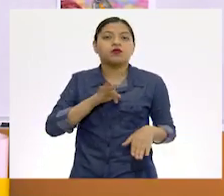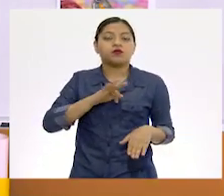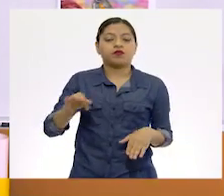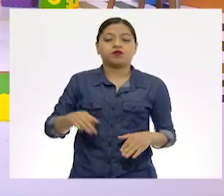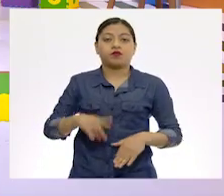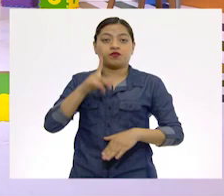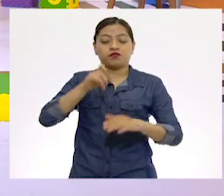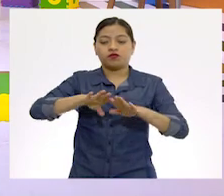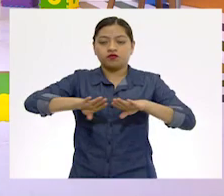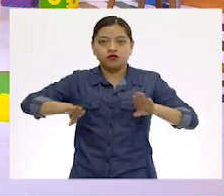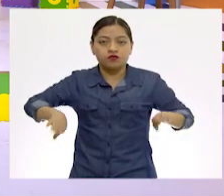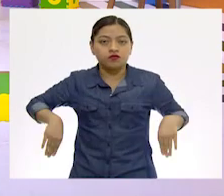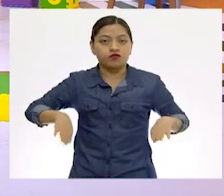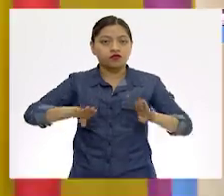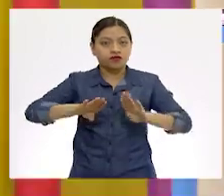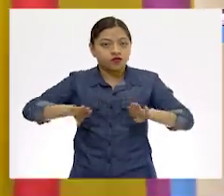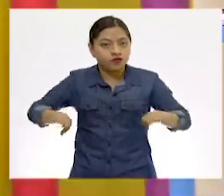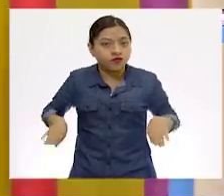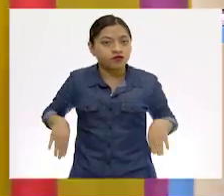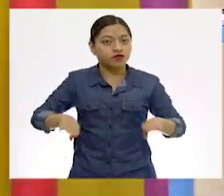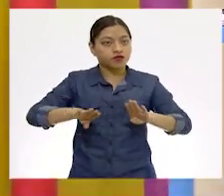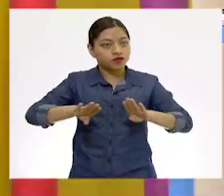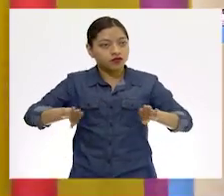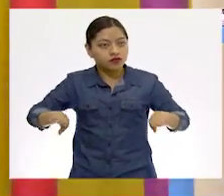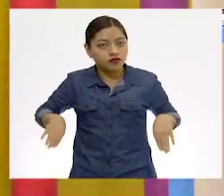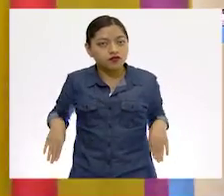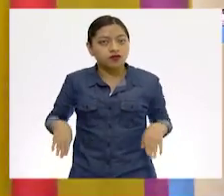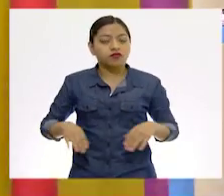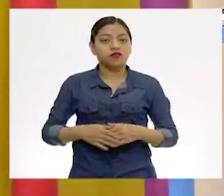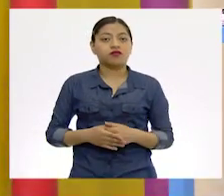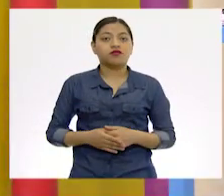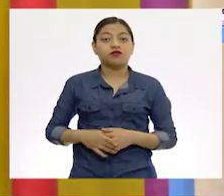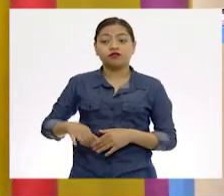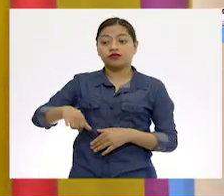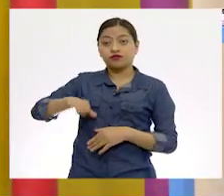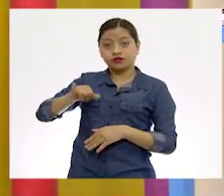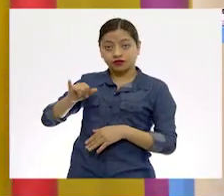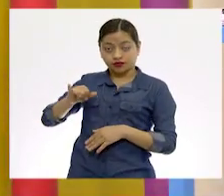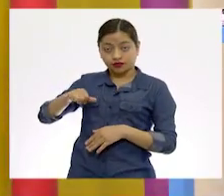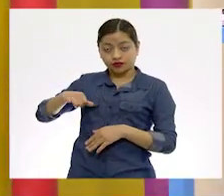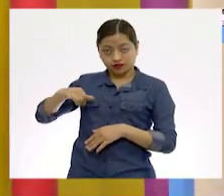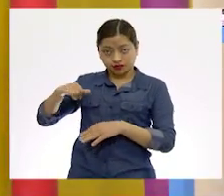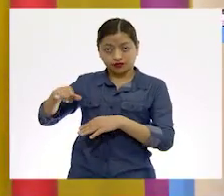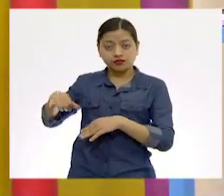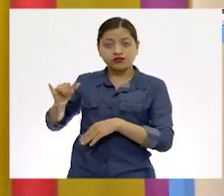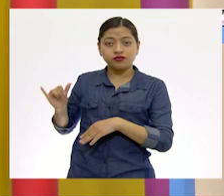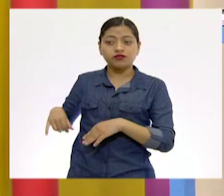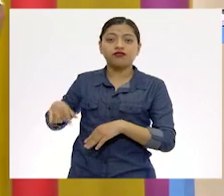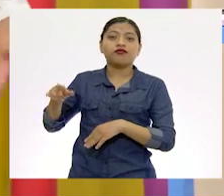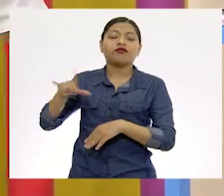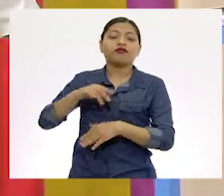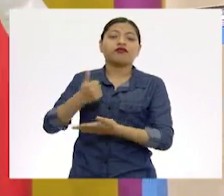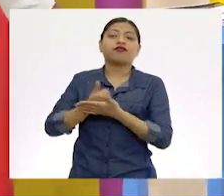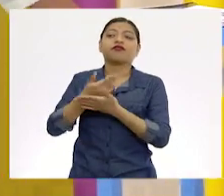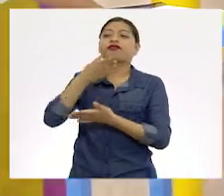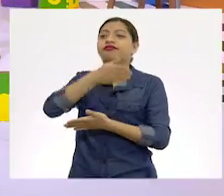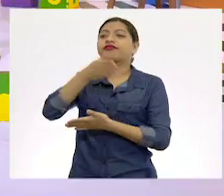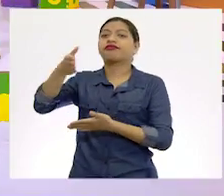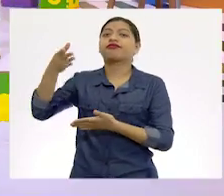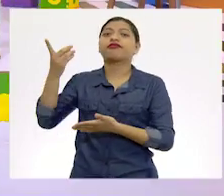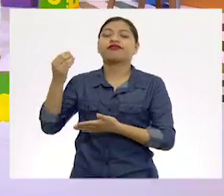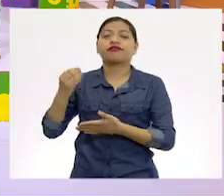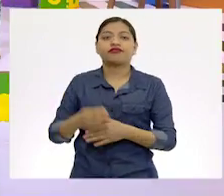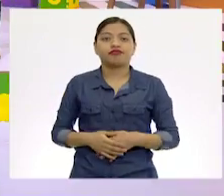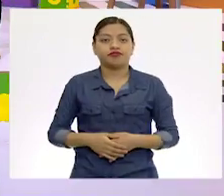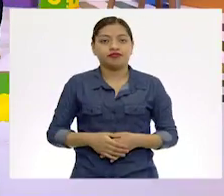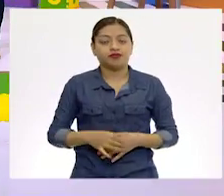y empujar su cuerpo. La cola le da dirección y le da velocidad. Así es como se desplazan los animales. Tengo